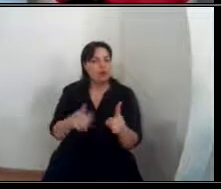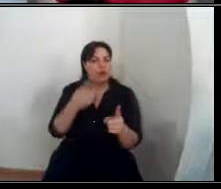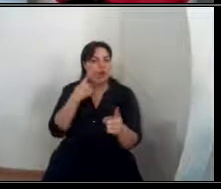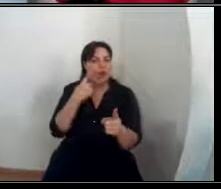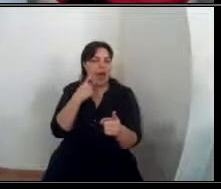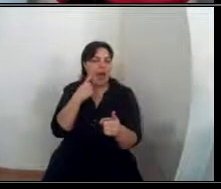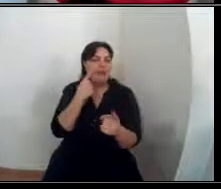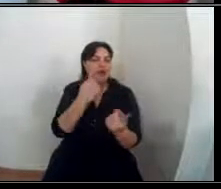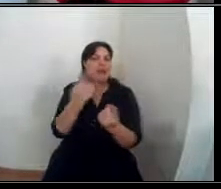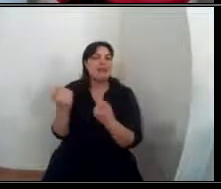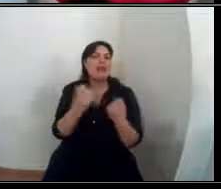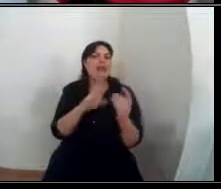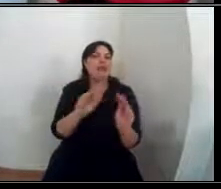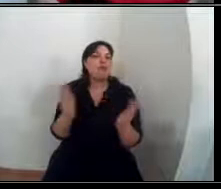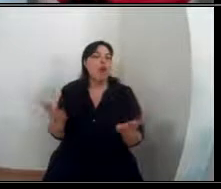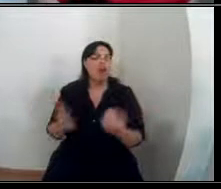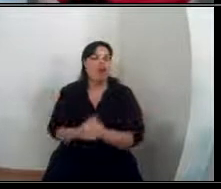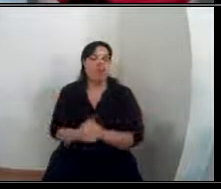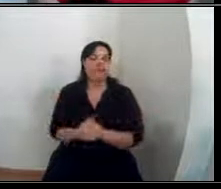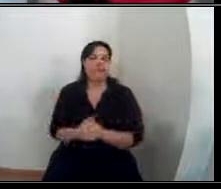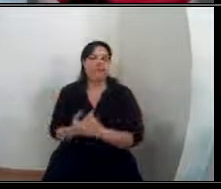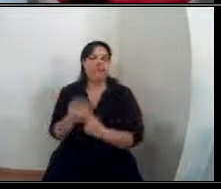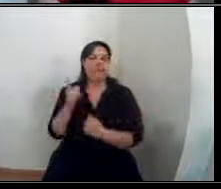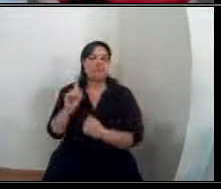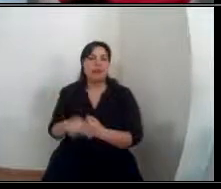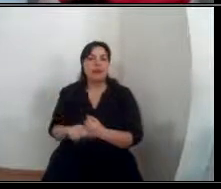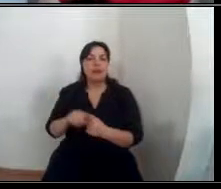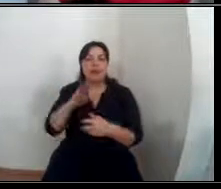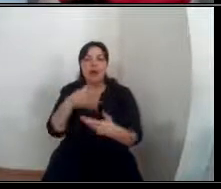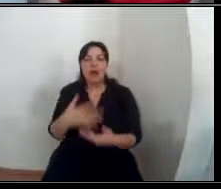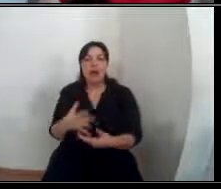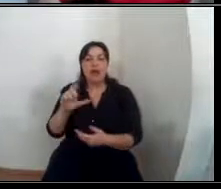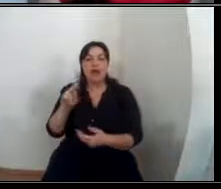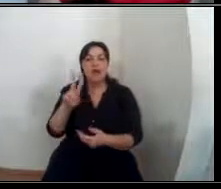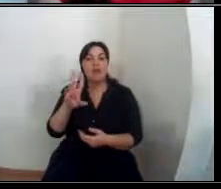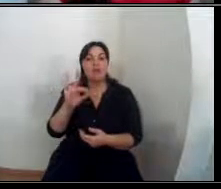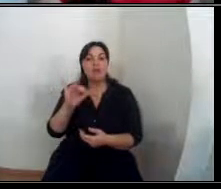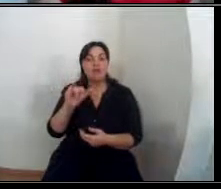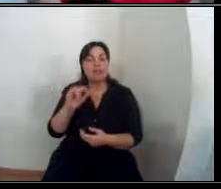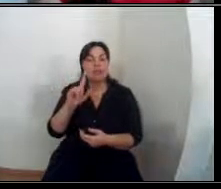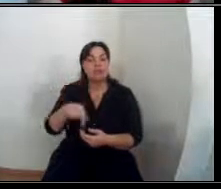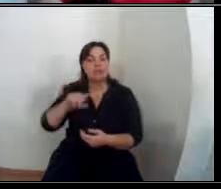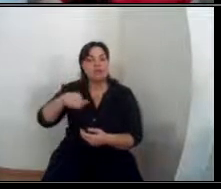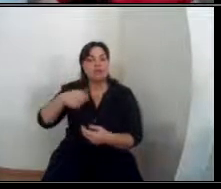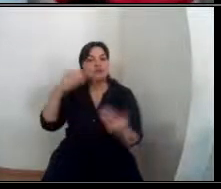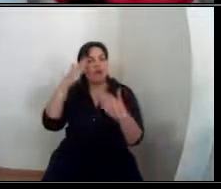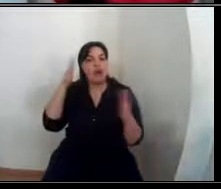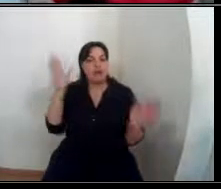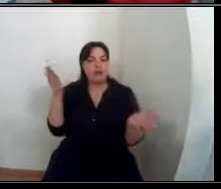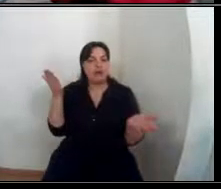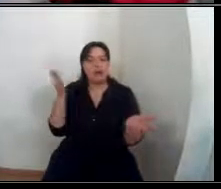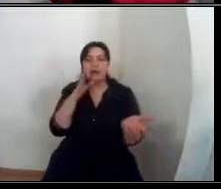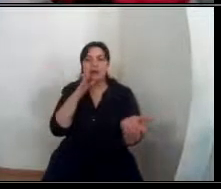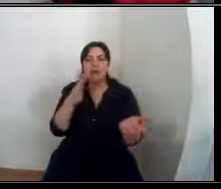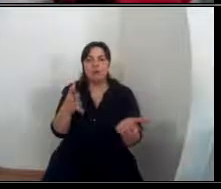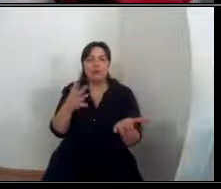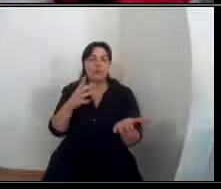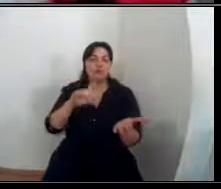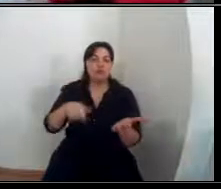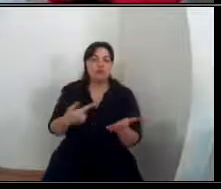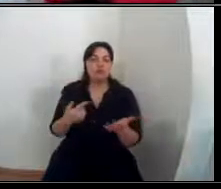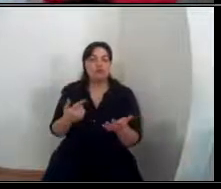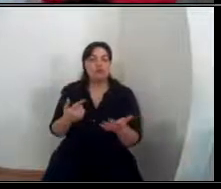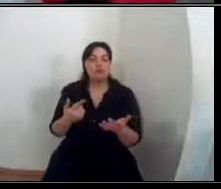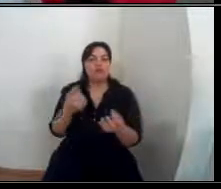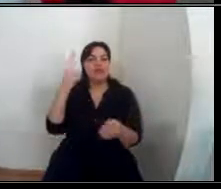con todos los ciudadanos. Y luego actualmente, en el caso de las EDUSIS, también estamos abiertos dentro, como digo, de la limitación que no podemos variar